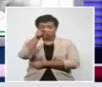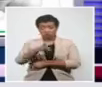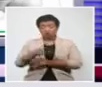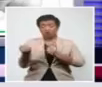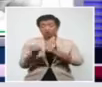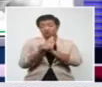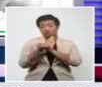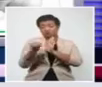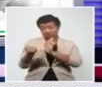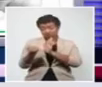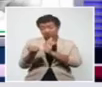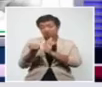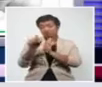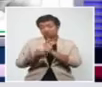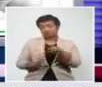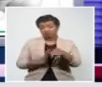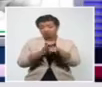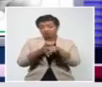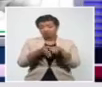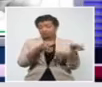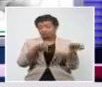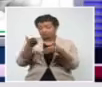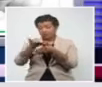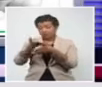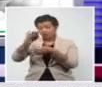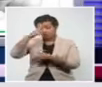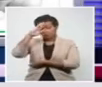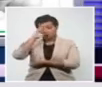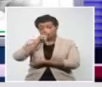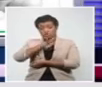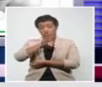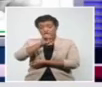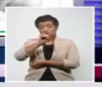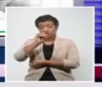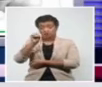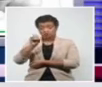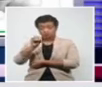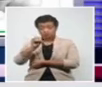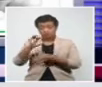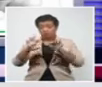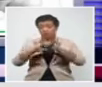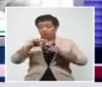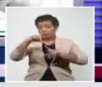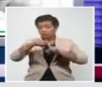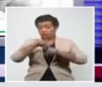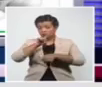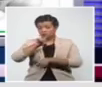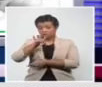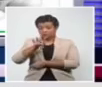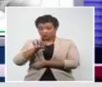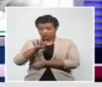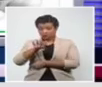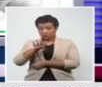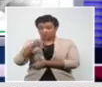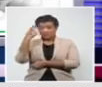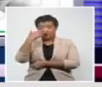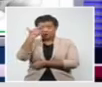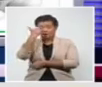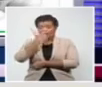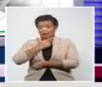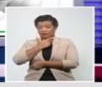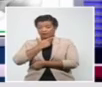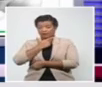confirmados con la COVID-19, Santiago de Cuba con 200, Guantánamo 94 y Ciego de Ávila